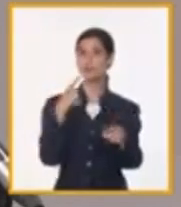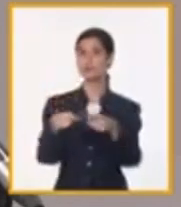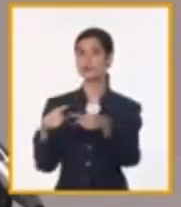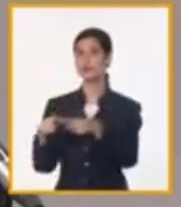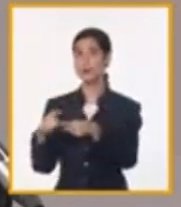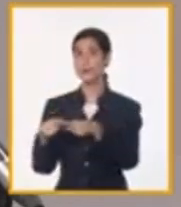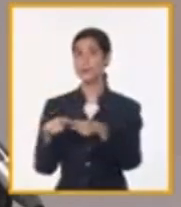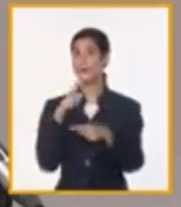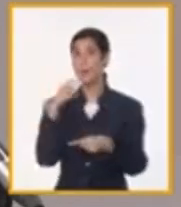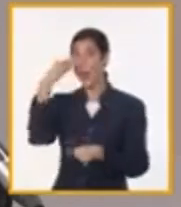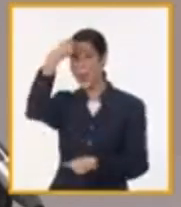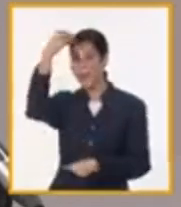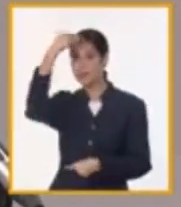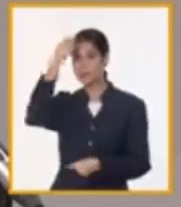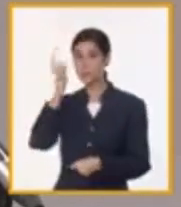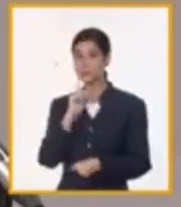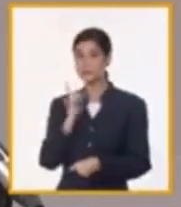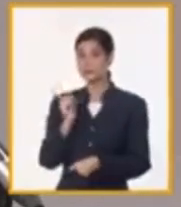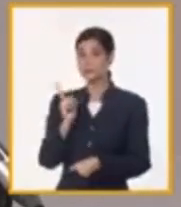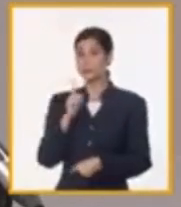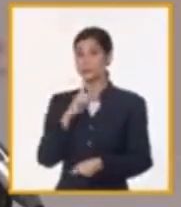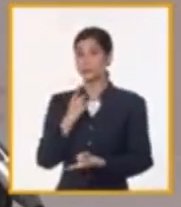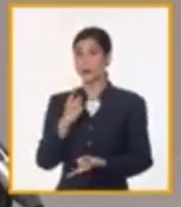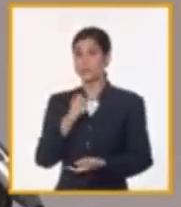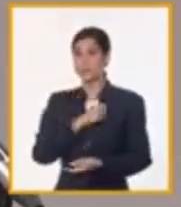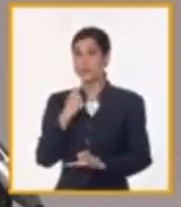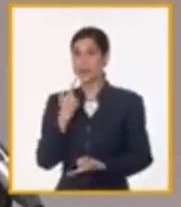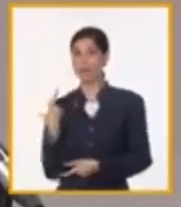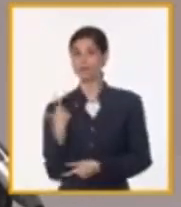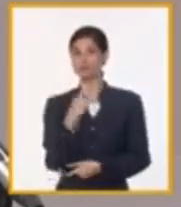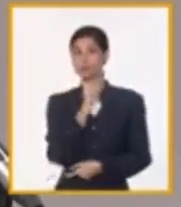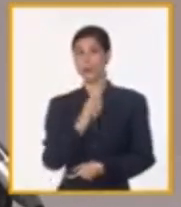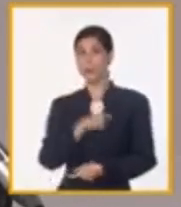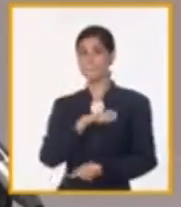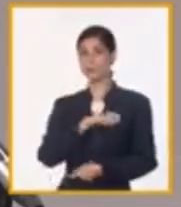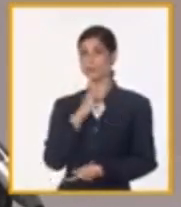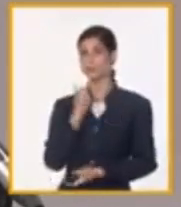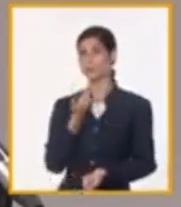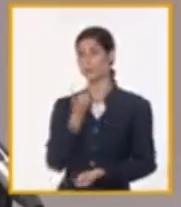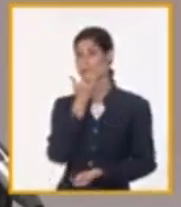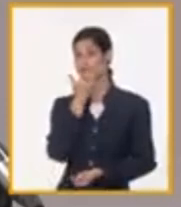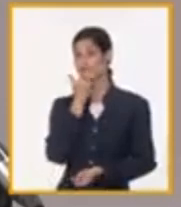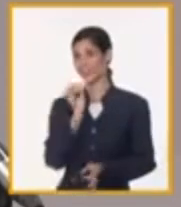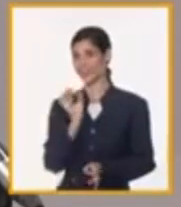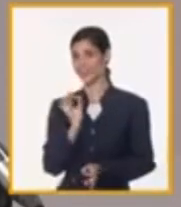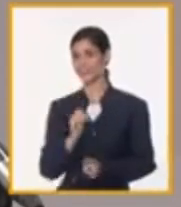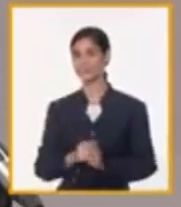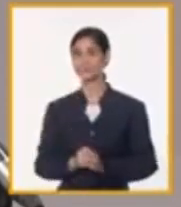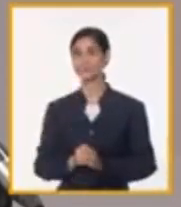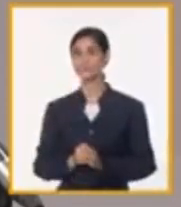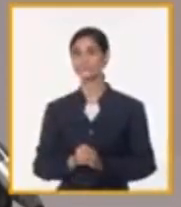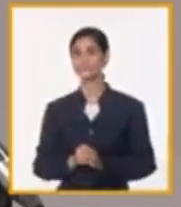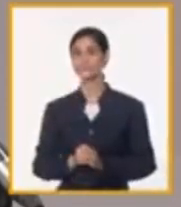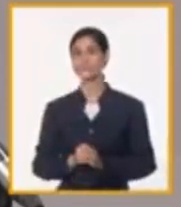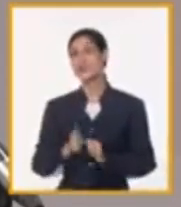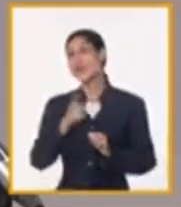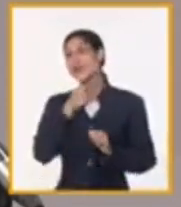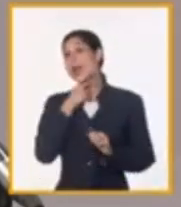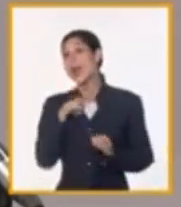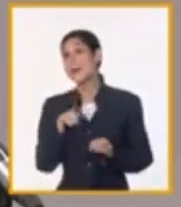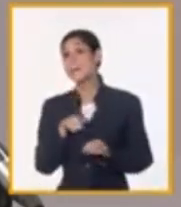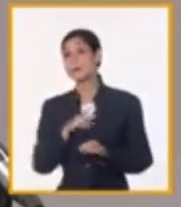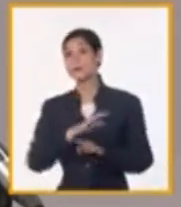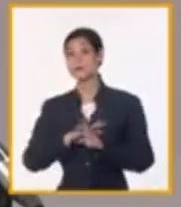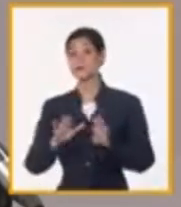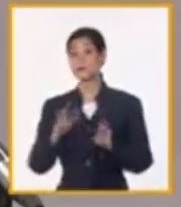Orgánica de la de la ley electoral de la ón bolivariana eh como él no tiene las pruebas